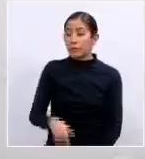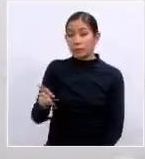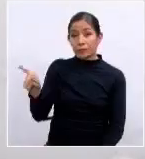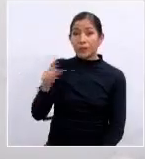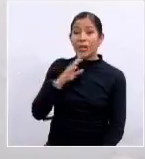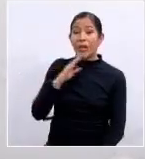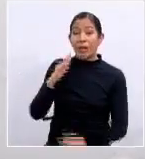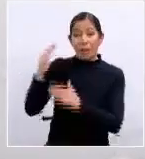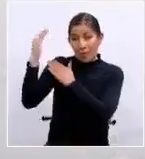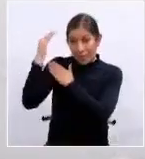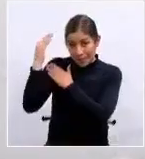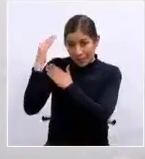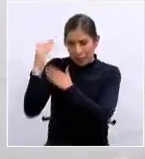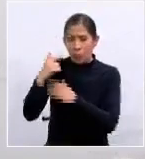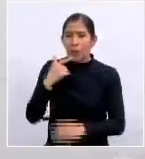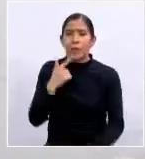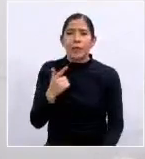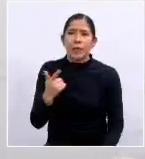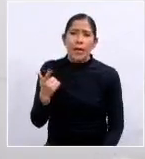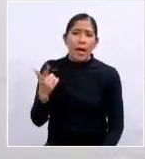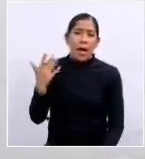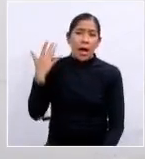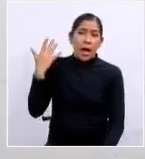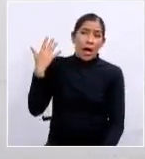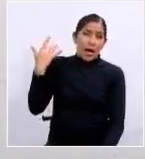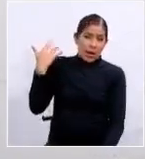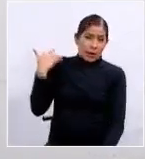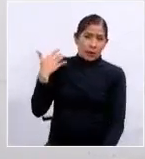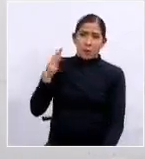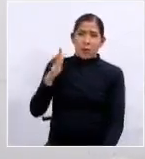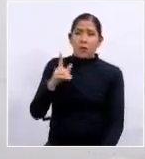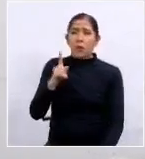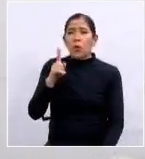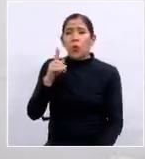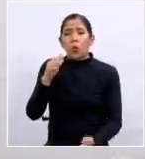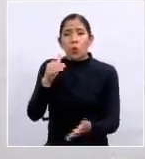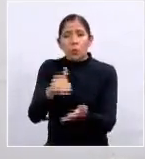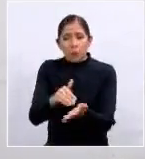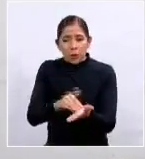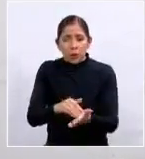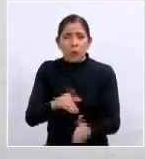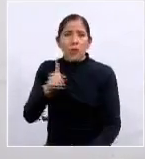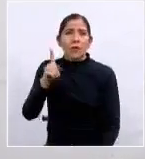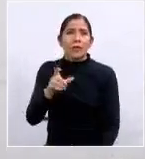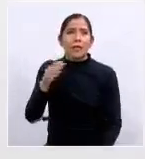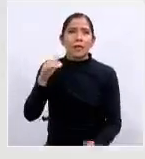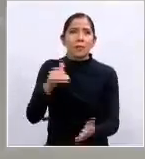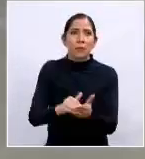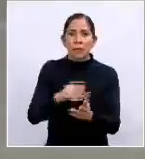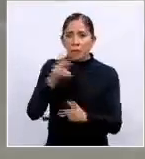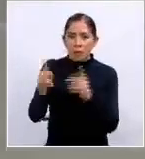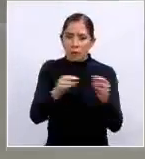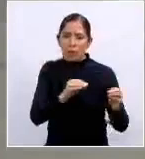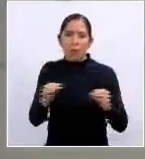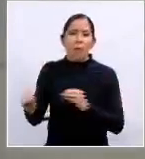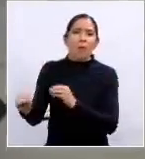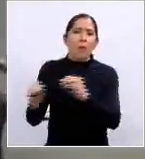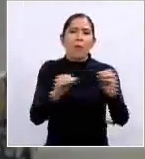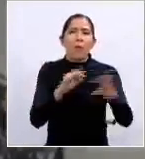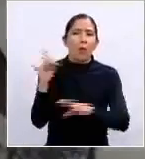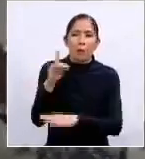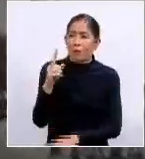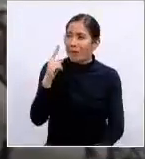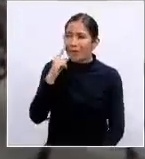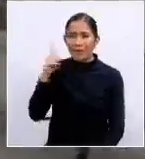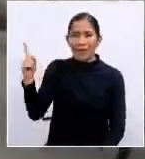Se ha movilizado el año pasado un aproximado de 1.100.000 personas en el Estado Plurinacional de Bolivia. De esta manera, la viceministra